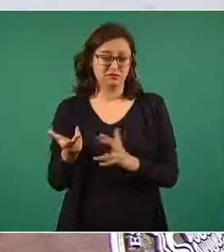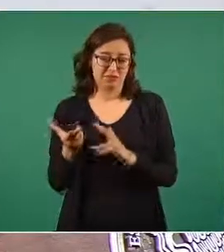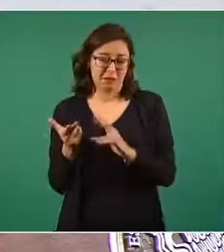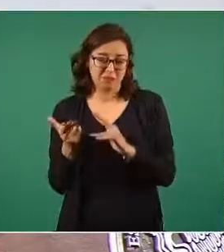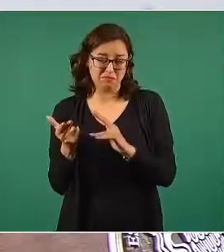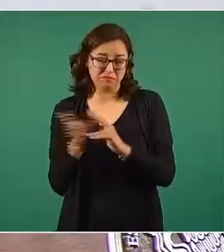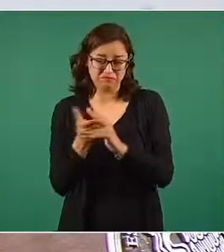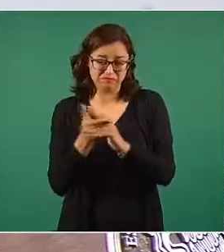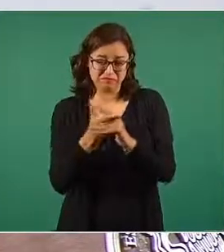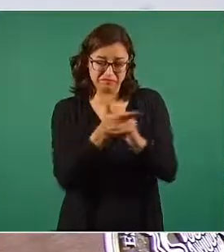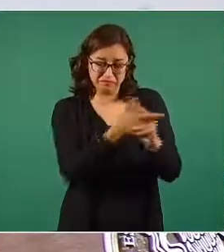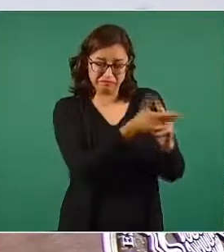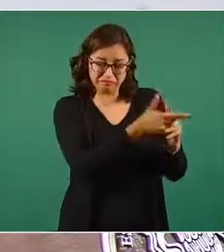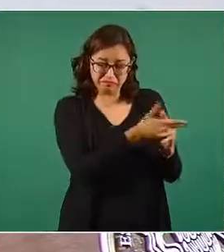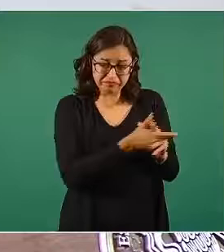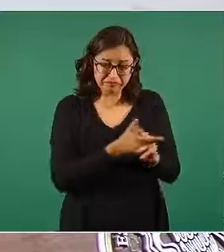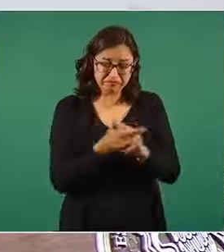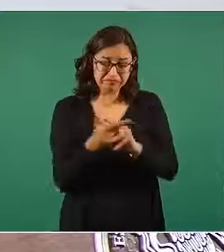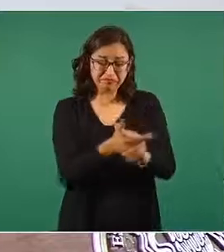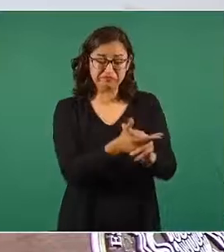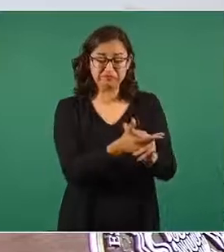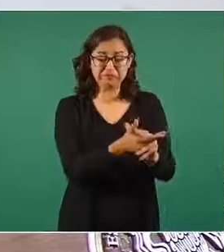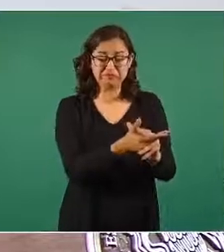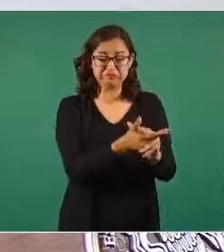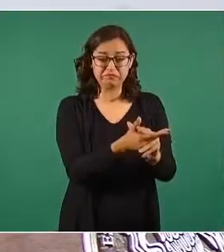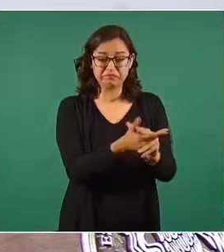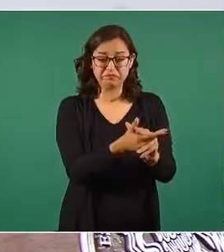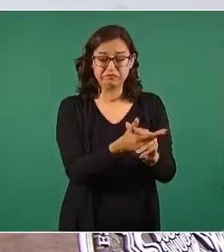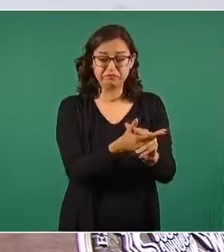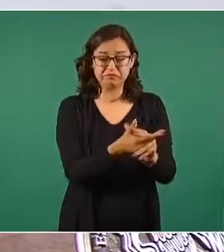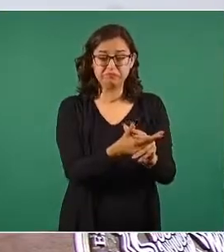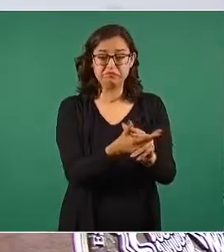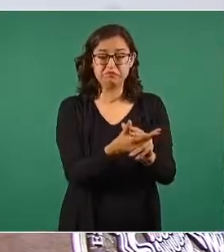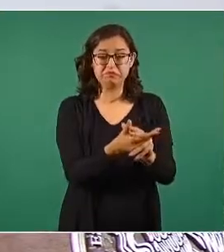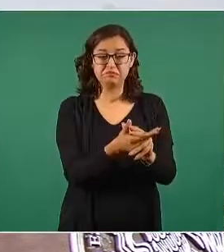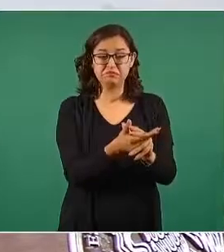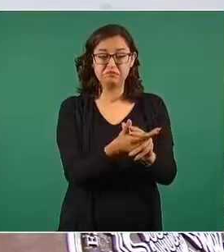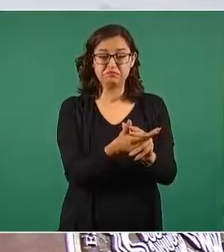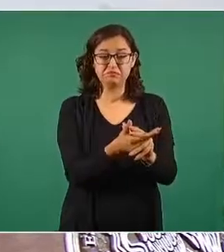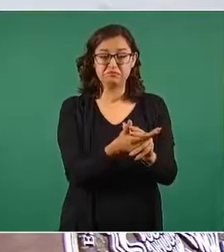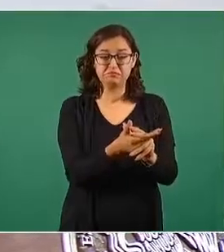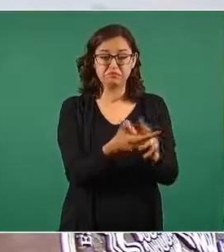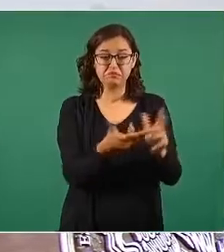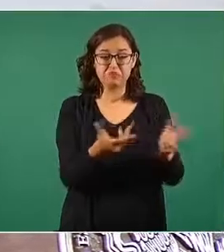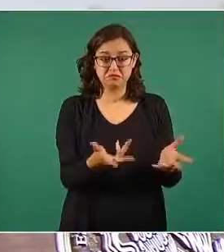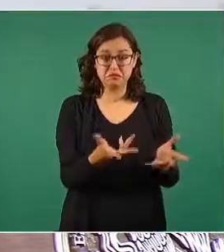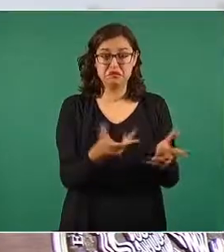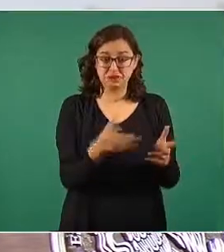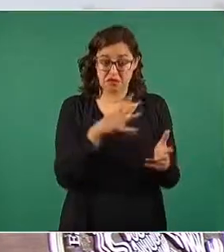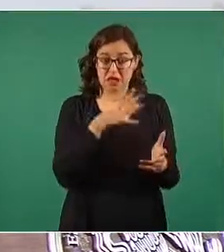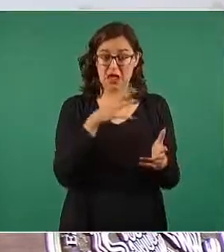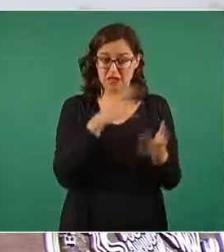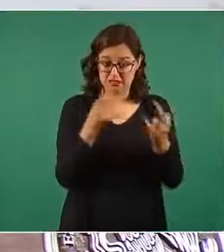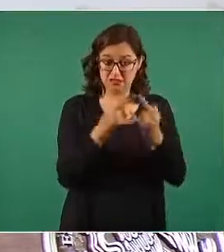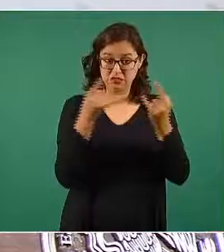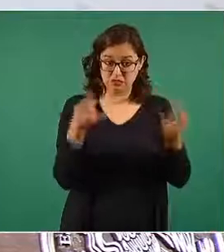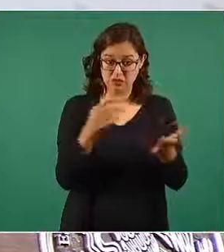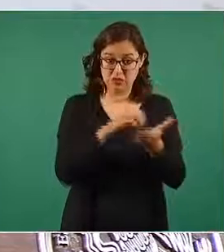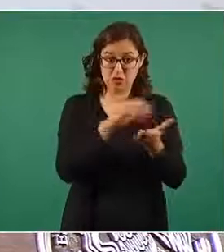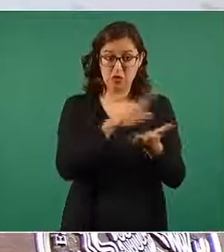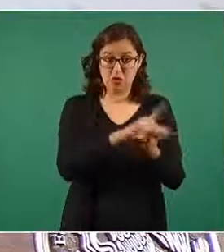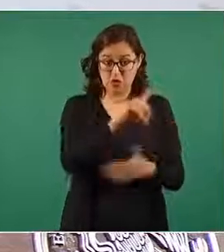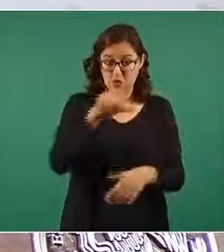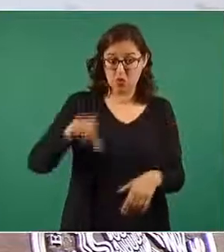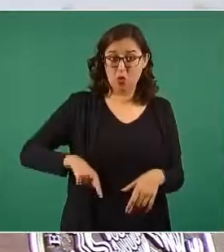murieron solo en la guerra, de acuerdo a informes de un gobernador